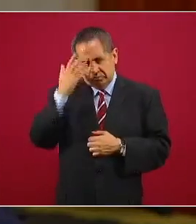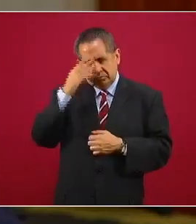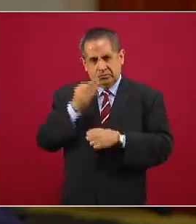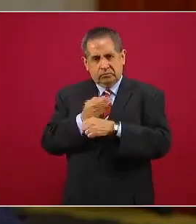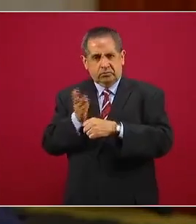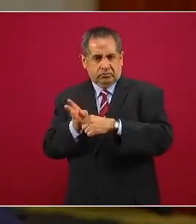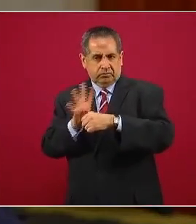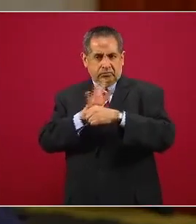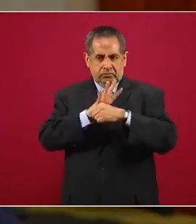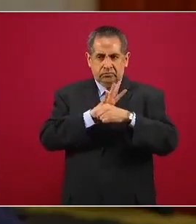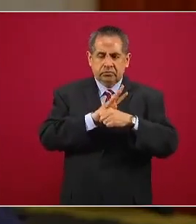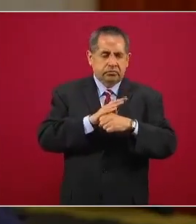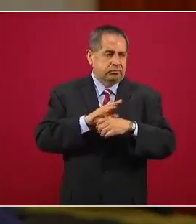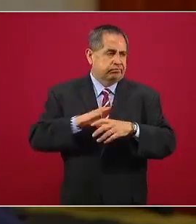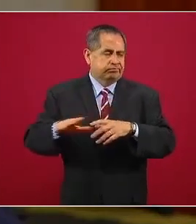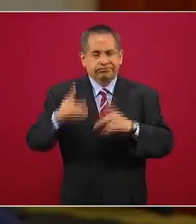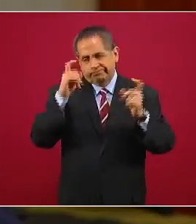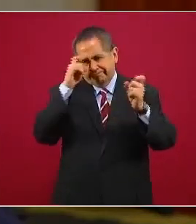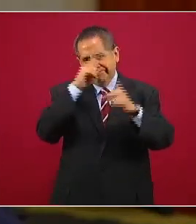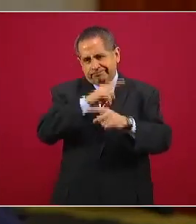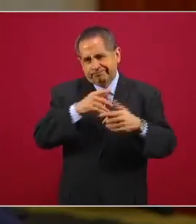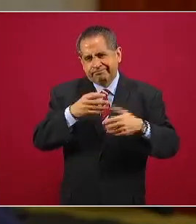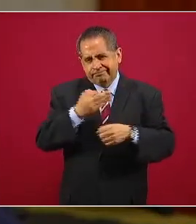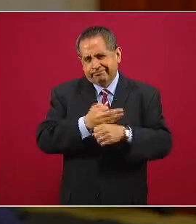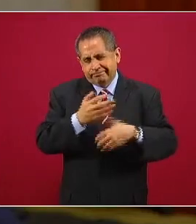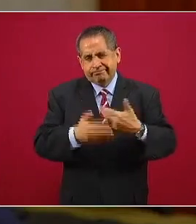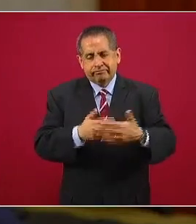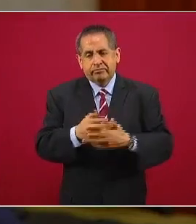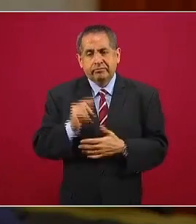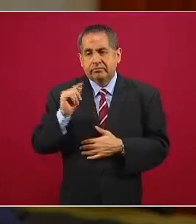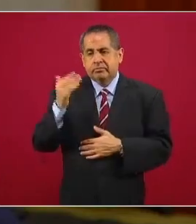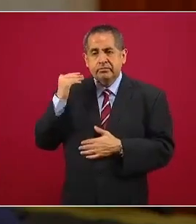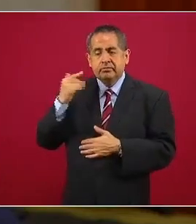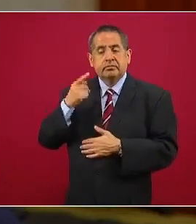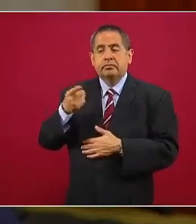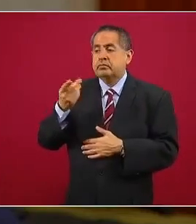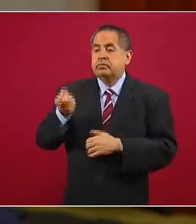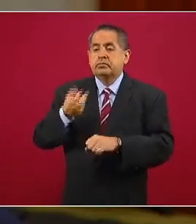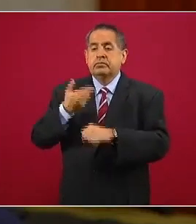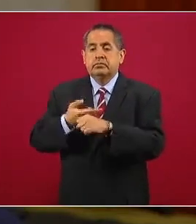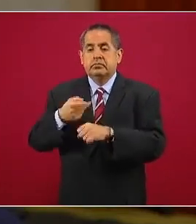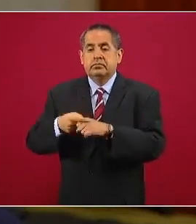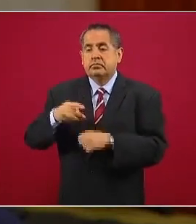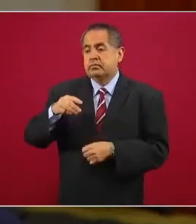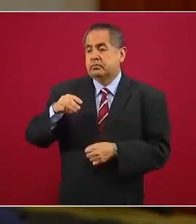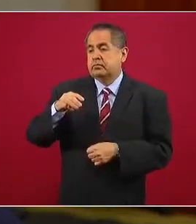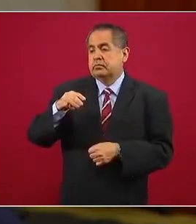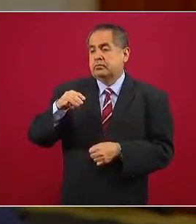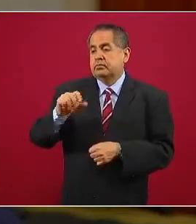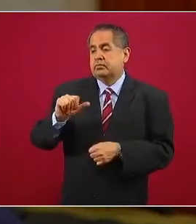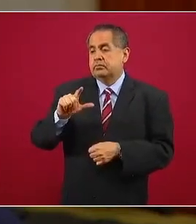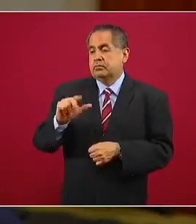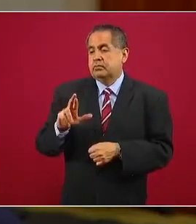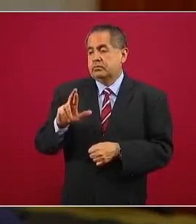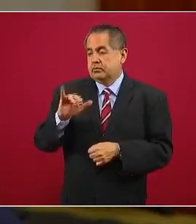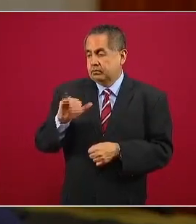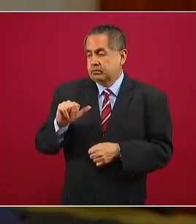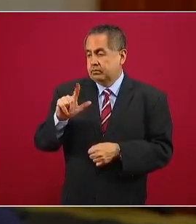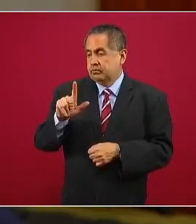sido difícil de operar y pues en los últimos días la secretaria María Luisa Albores ha reconocido